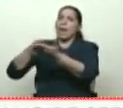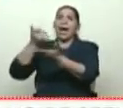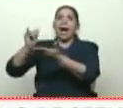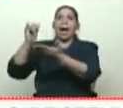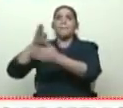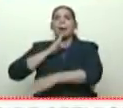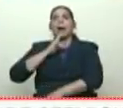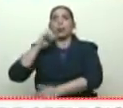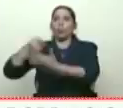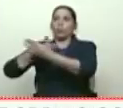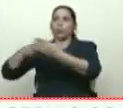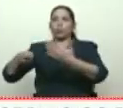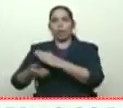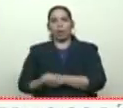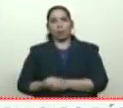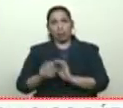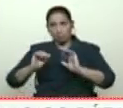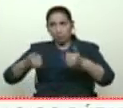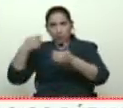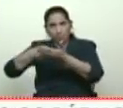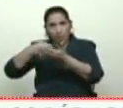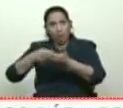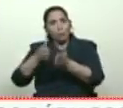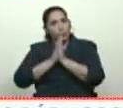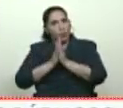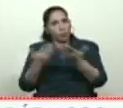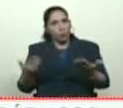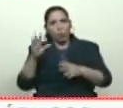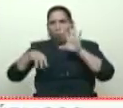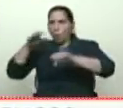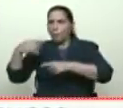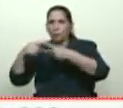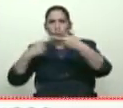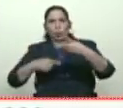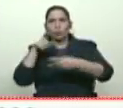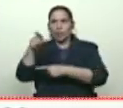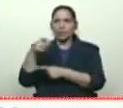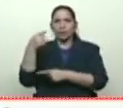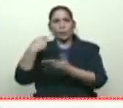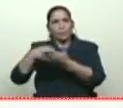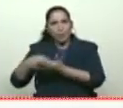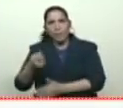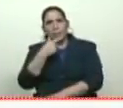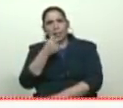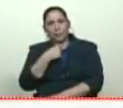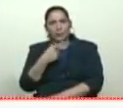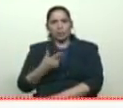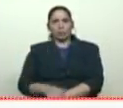bloqueados. Empiecen a pagar. Compren cosas con eso. Paguen los medicamentos, paguen esto.